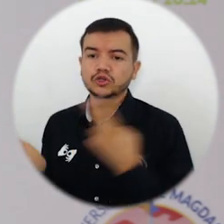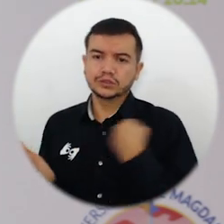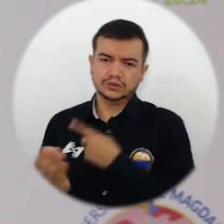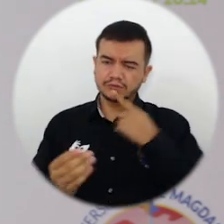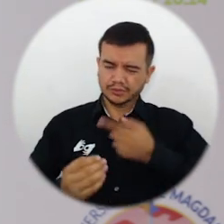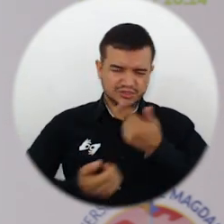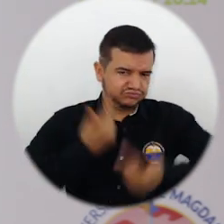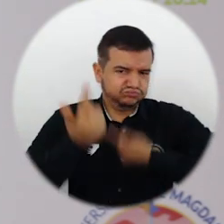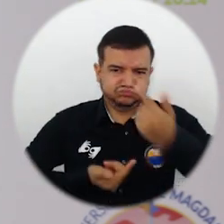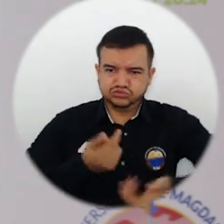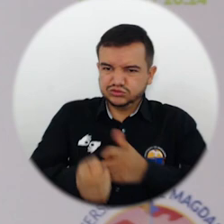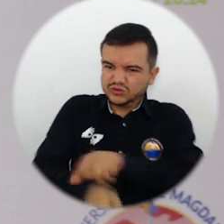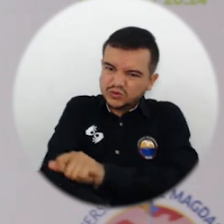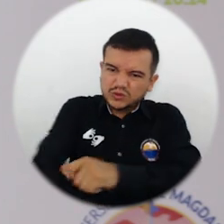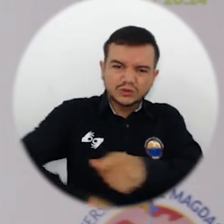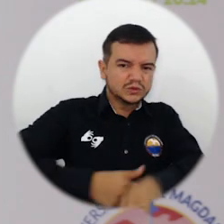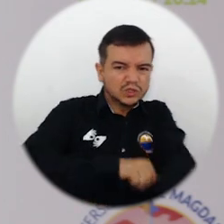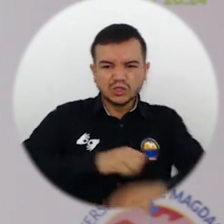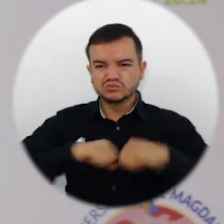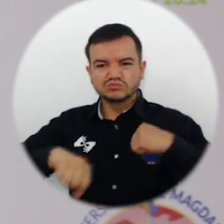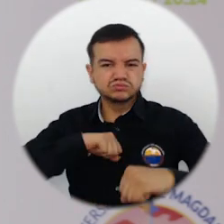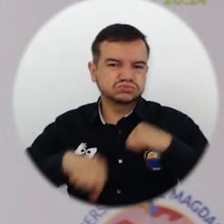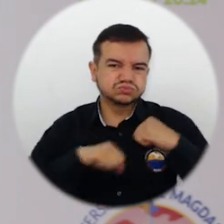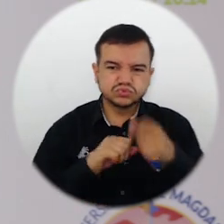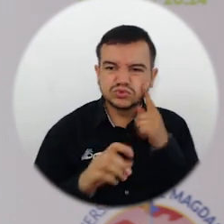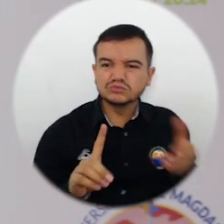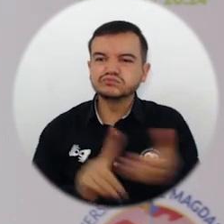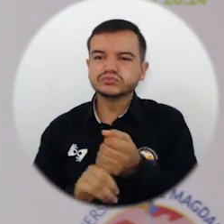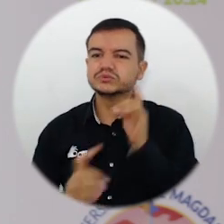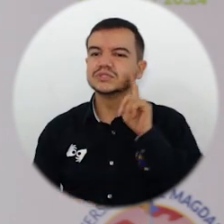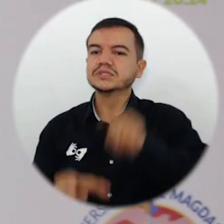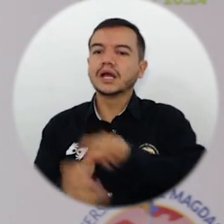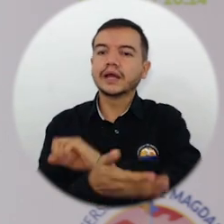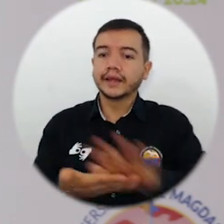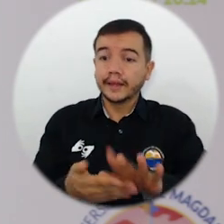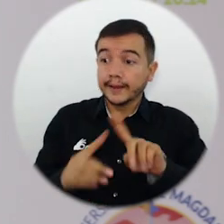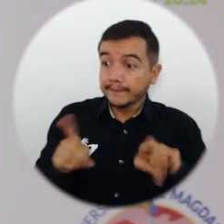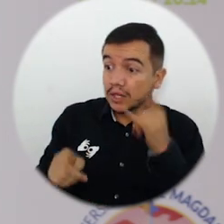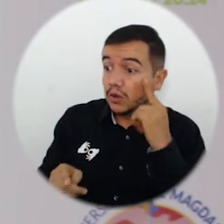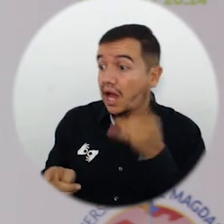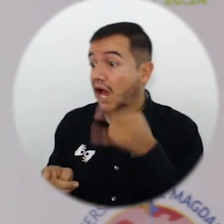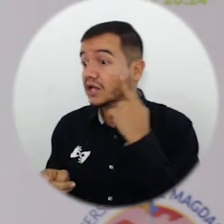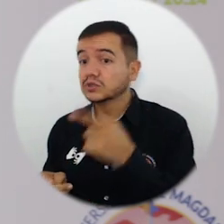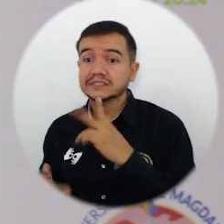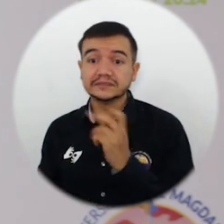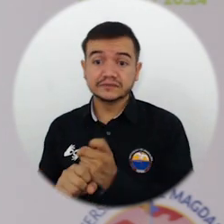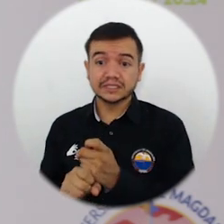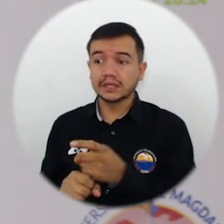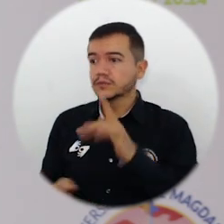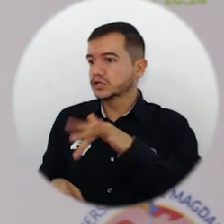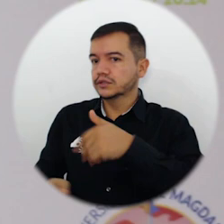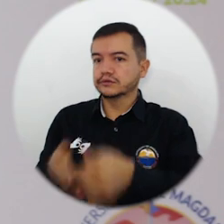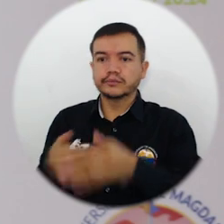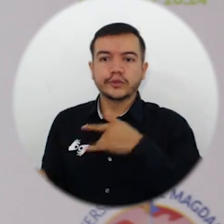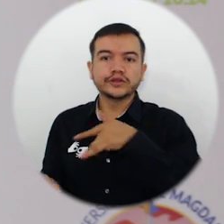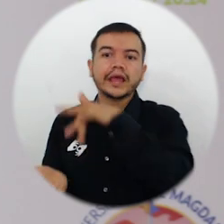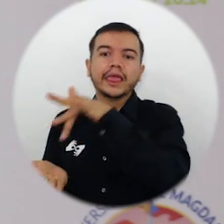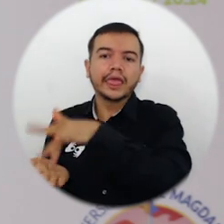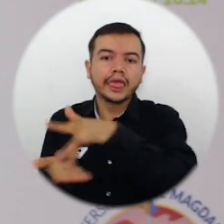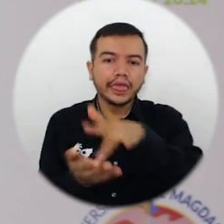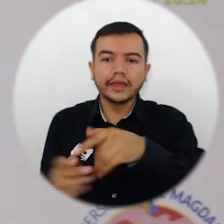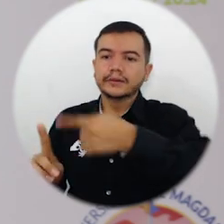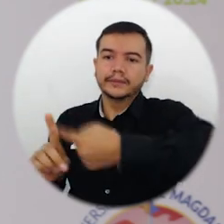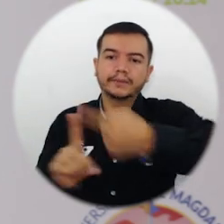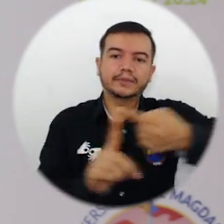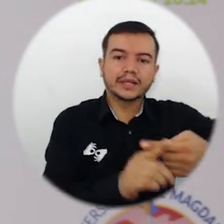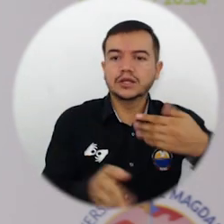no, vamos a financiarles eso el plazo que sea. Pero no podemos permitir que ninguno de sus hijos o hijas abandone la universidad precisamente por